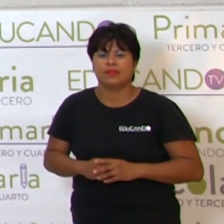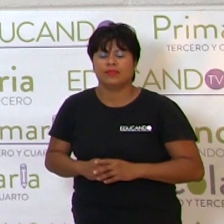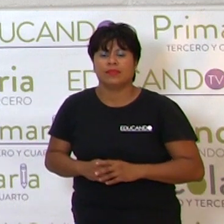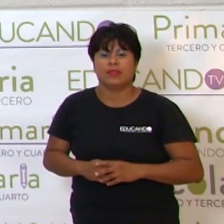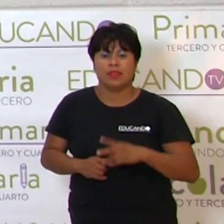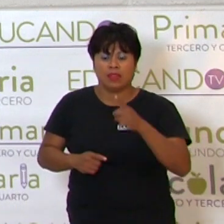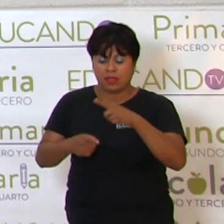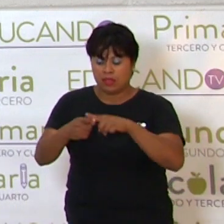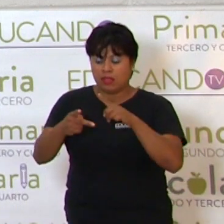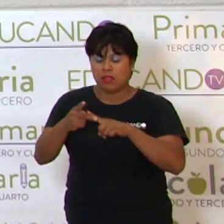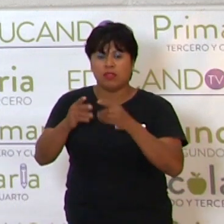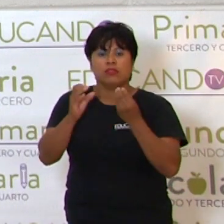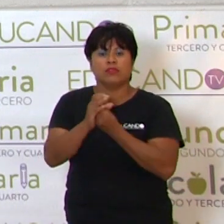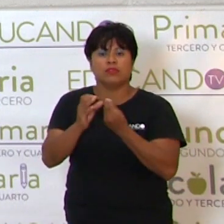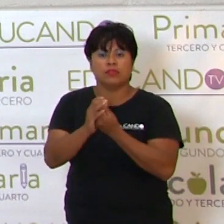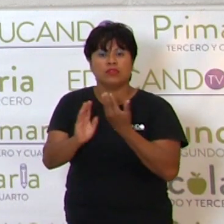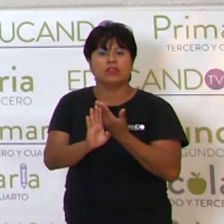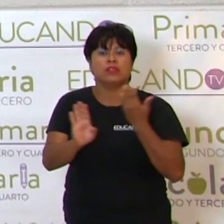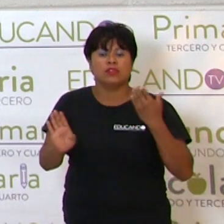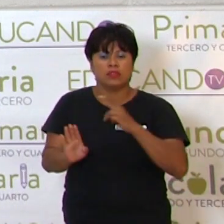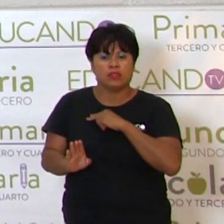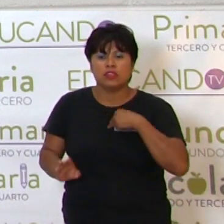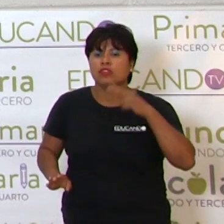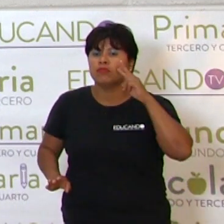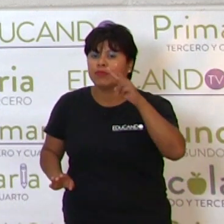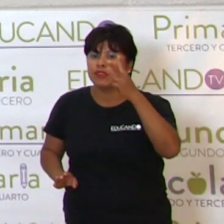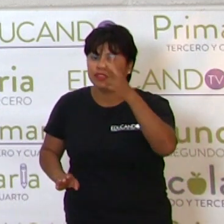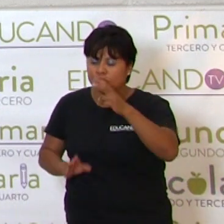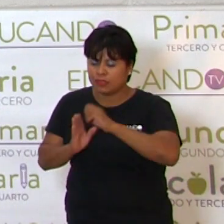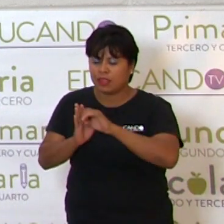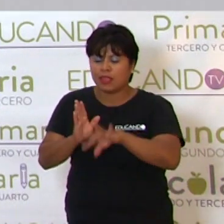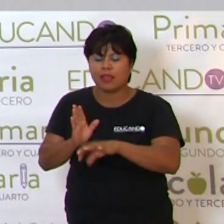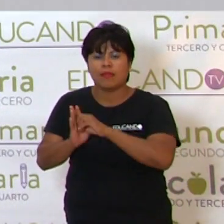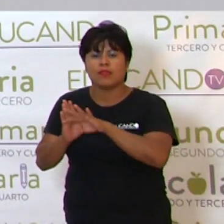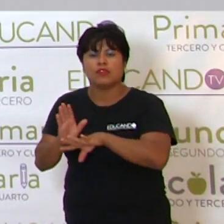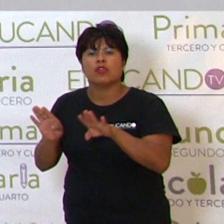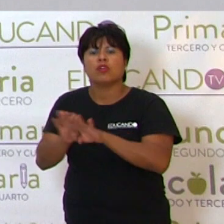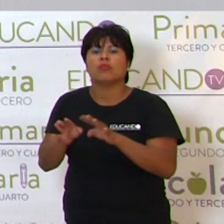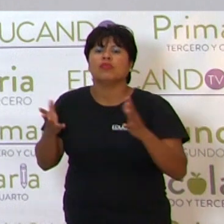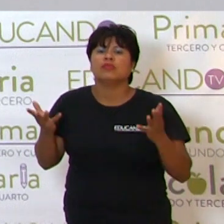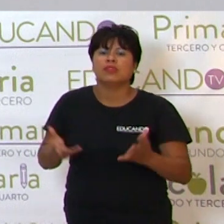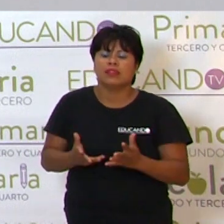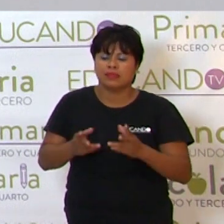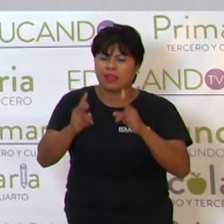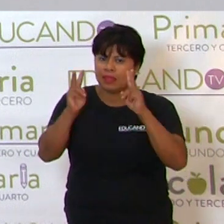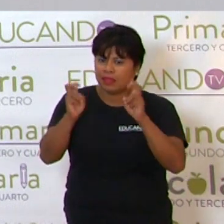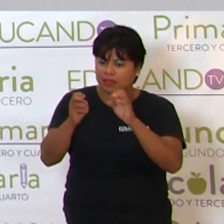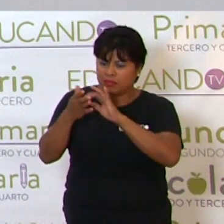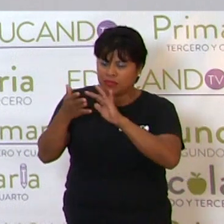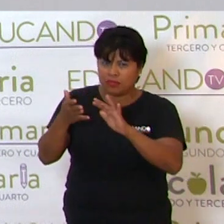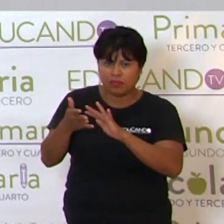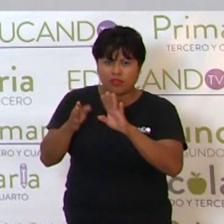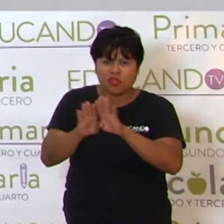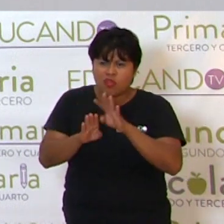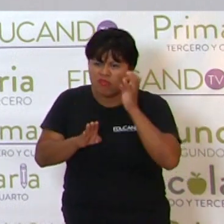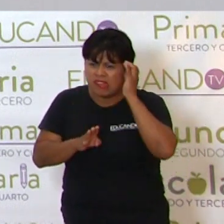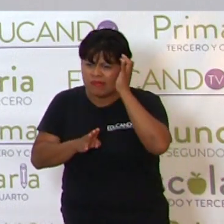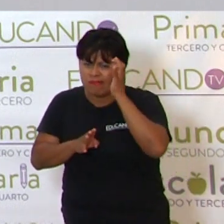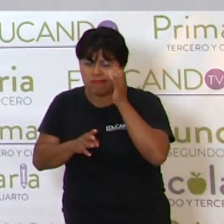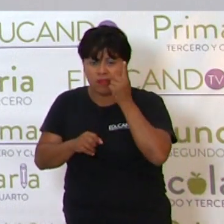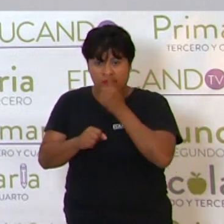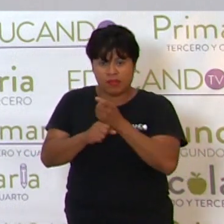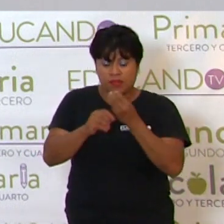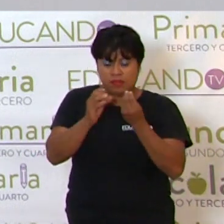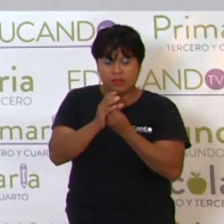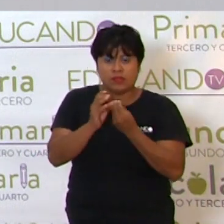En las dos sesiones anteriores vimos dos ejemplos de cómo se analiza un texto. En la primera sesión hicimos